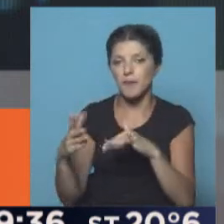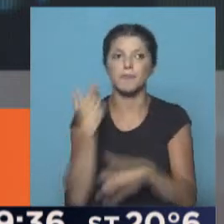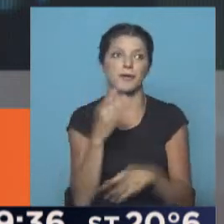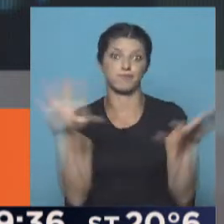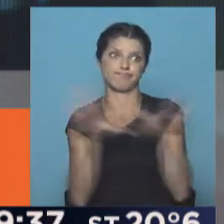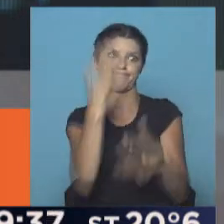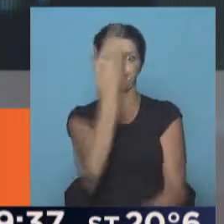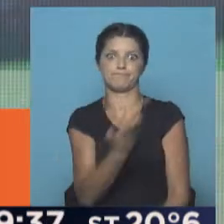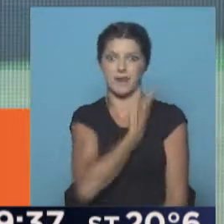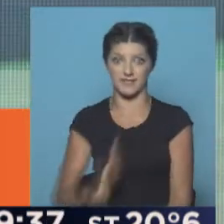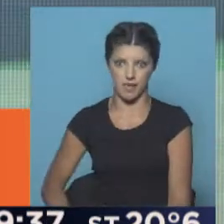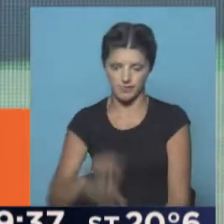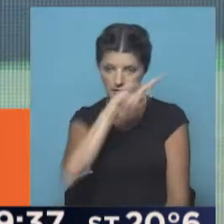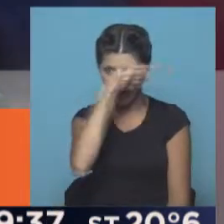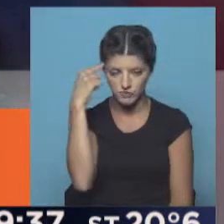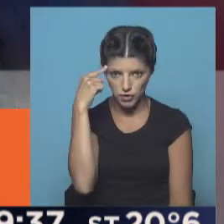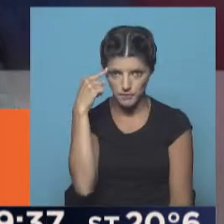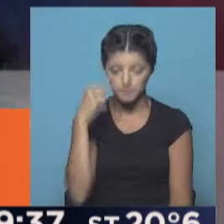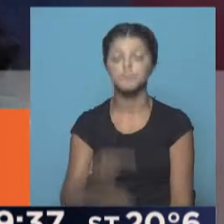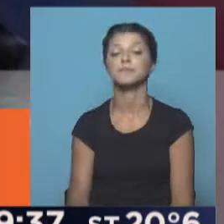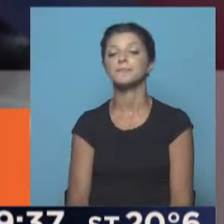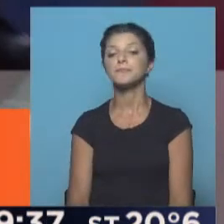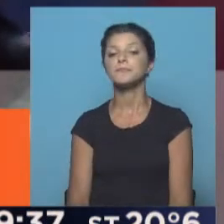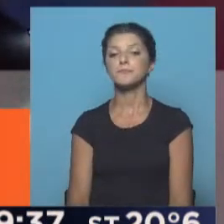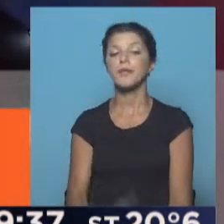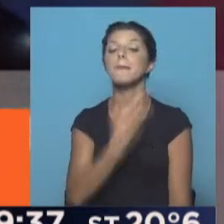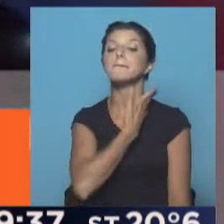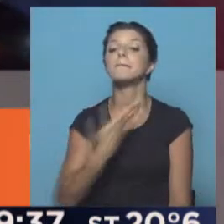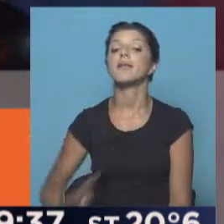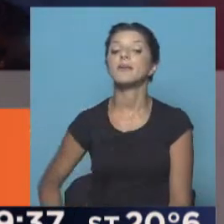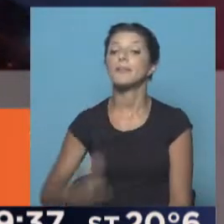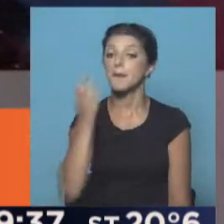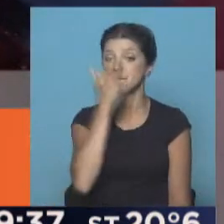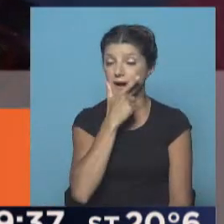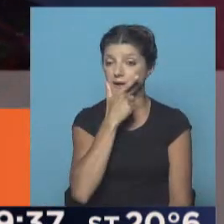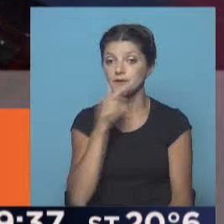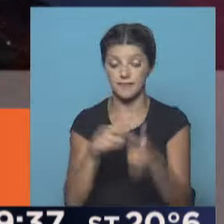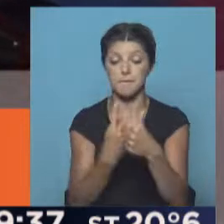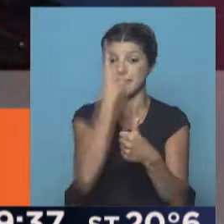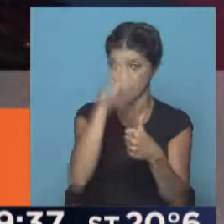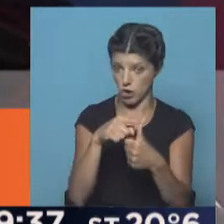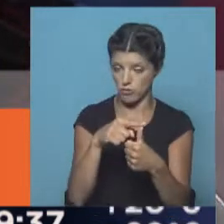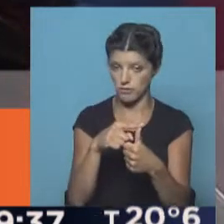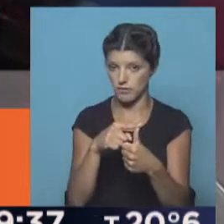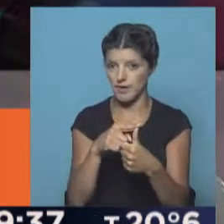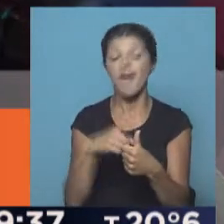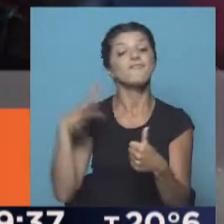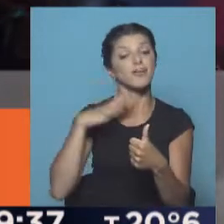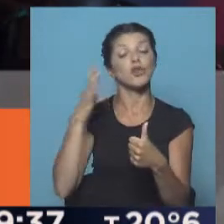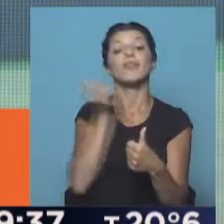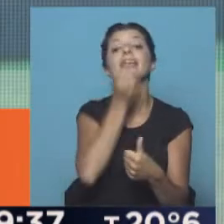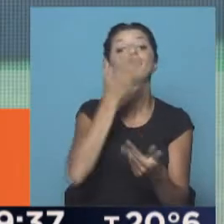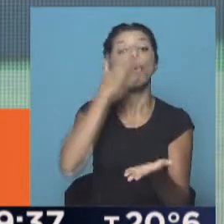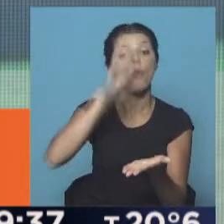de la Nación. El presidente Macri tiene un hecho que tiene 2 dimensiones. La omisión, no haber puesto en su declaración